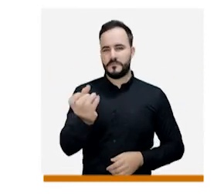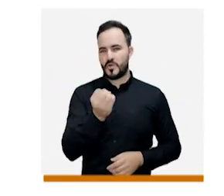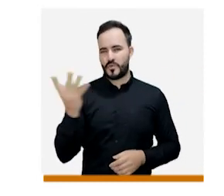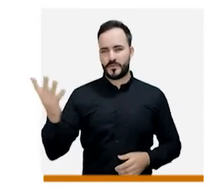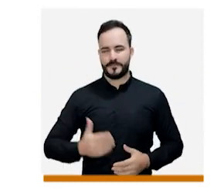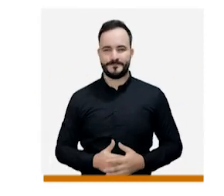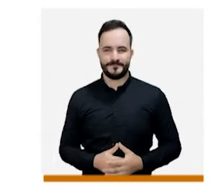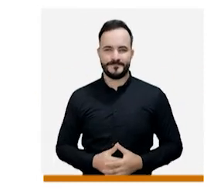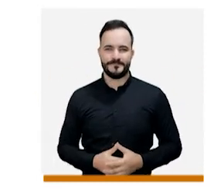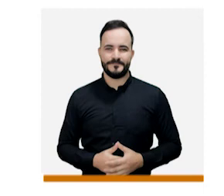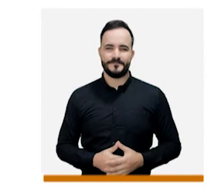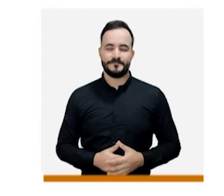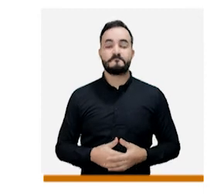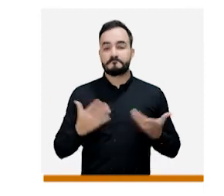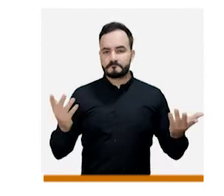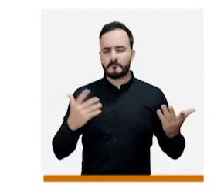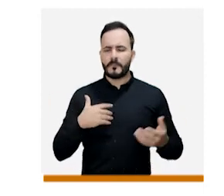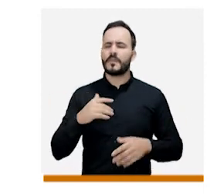WhatsApp